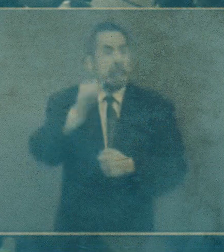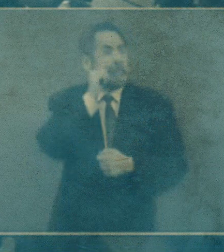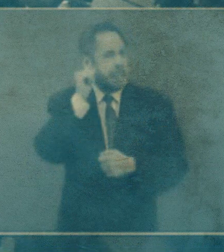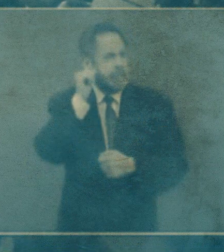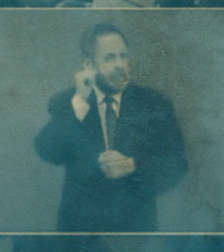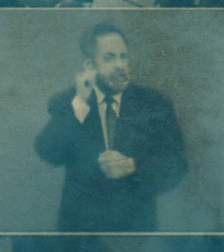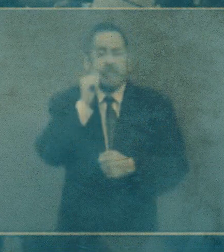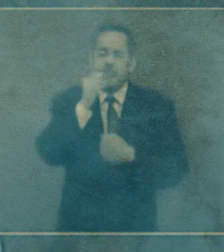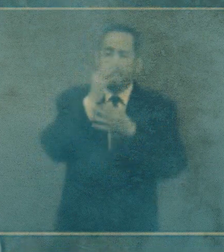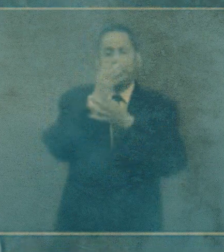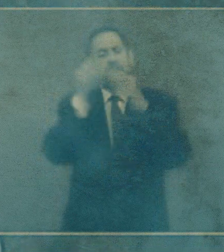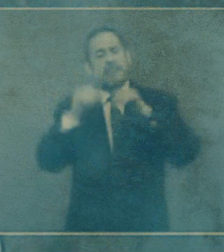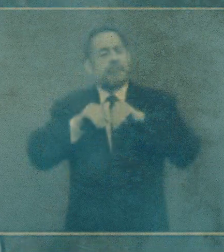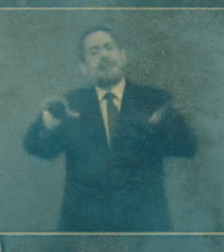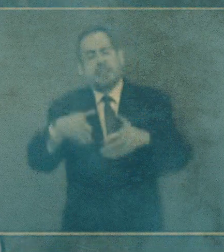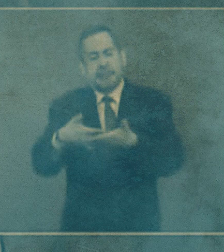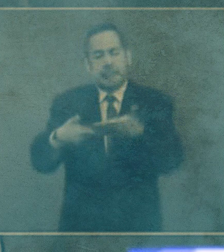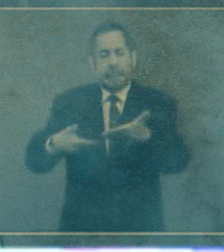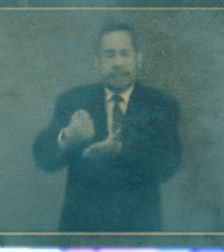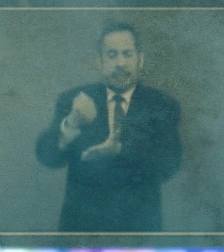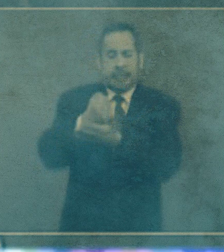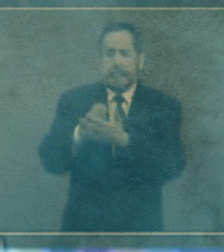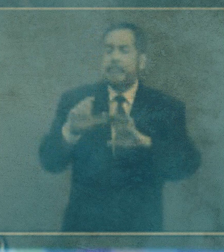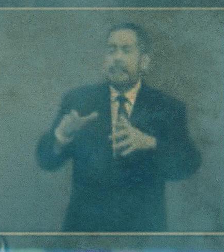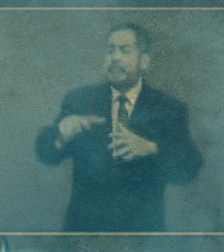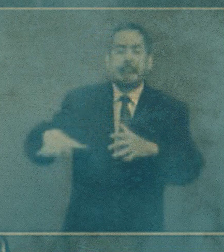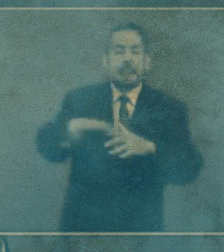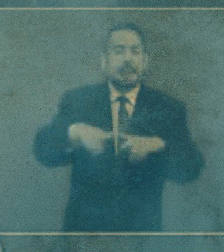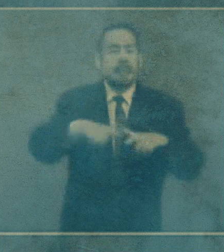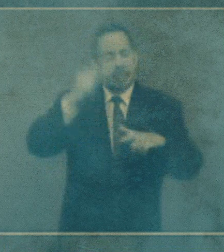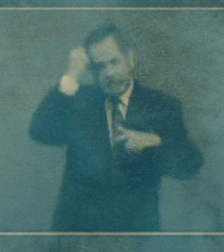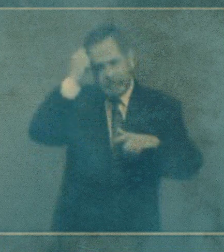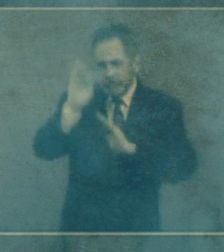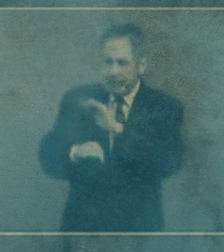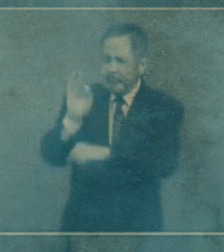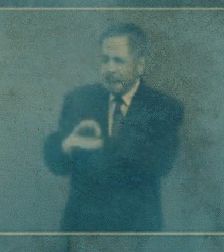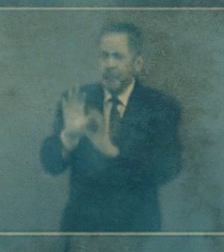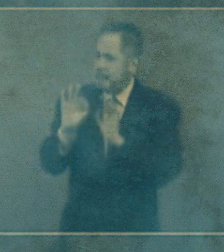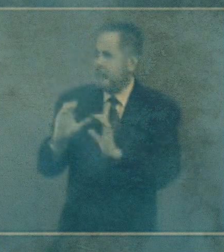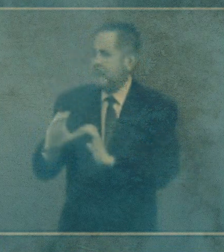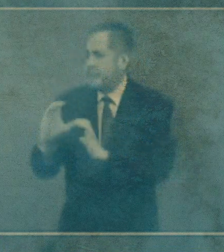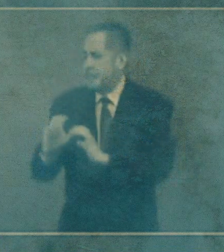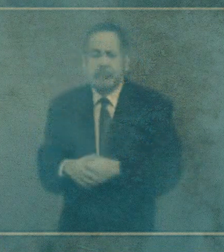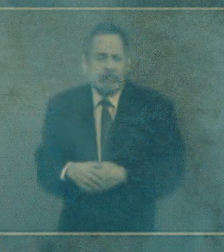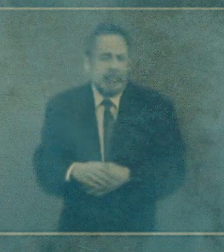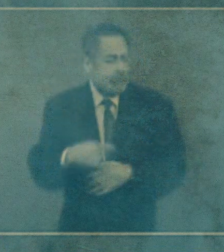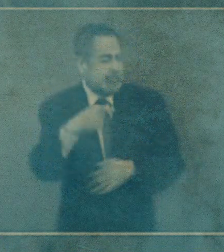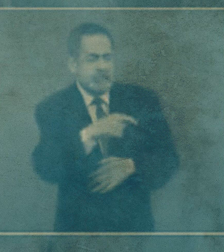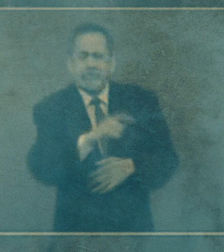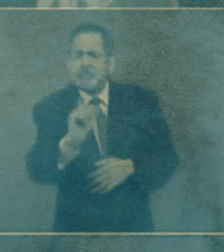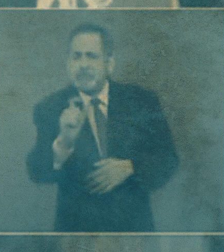mismo se declaró como zona de reserva natural el lago de Texcoco. ¿Cuándo estos